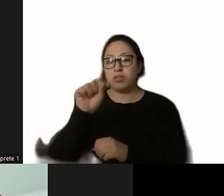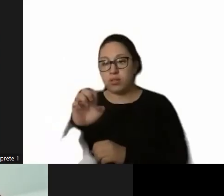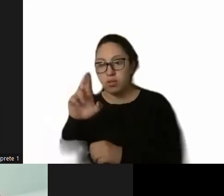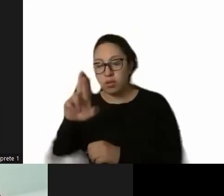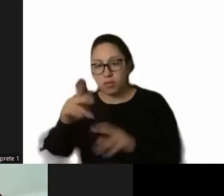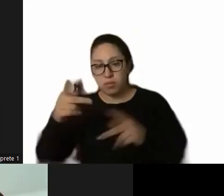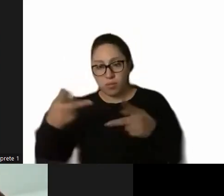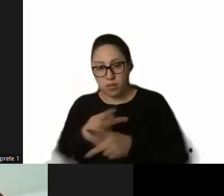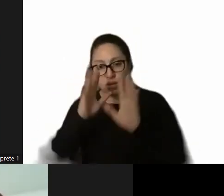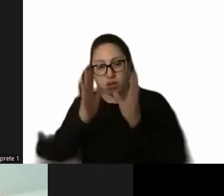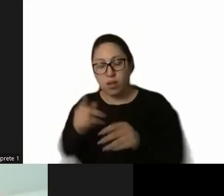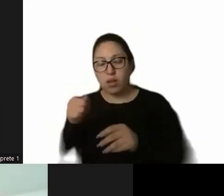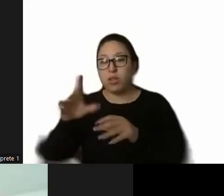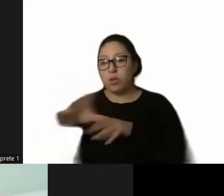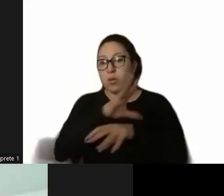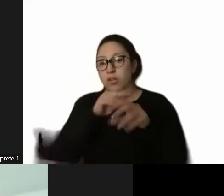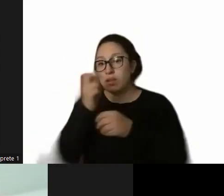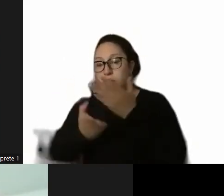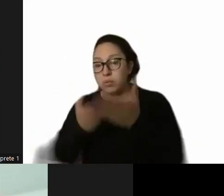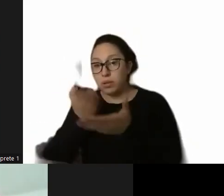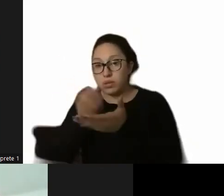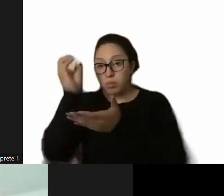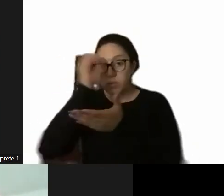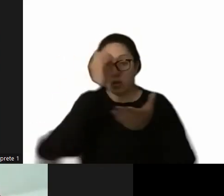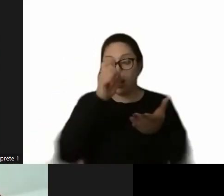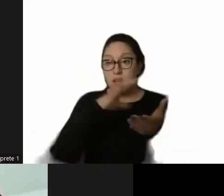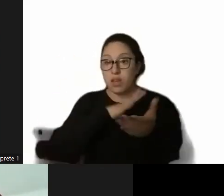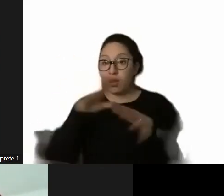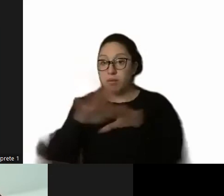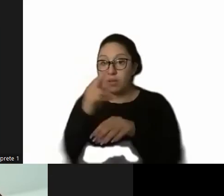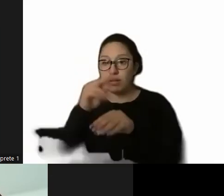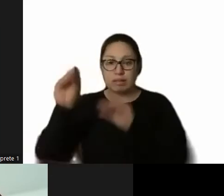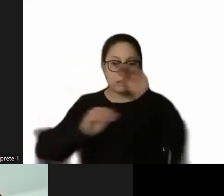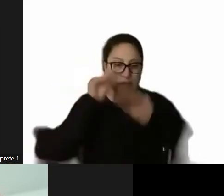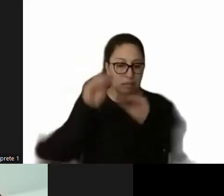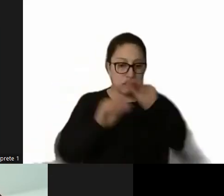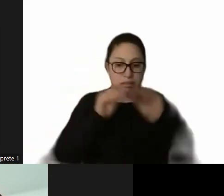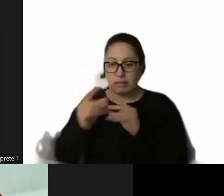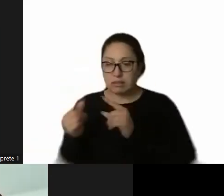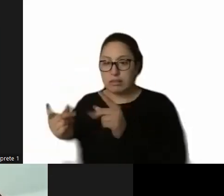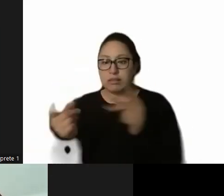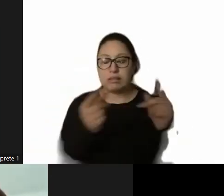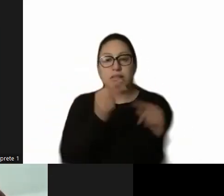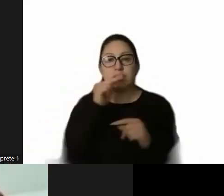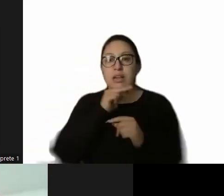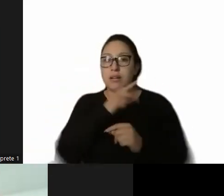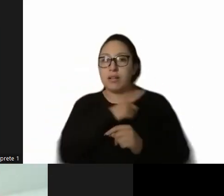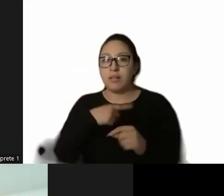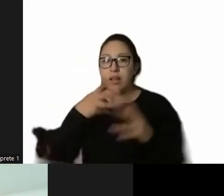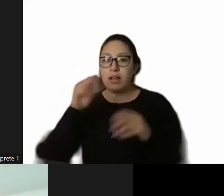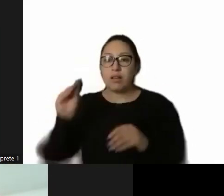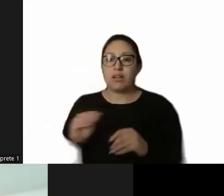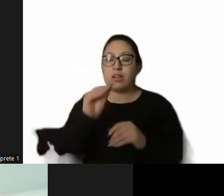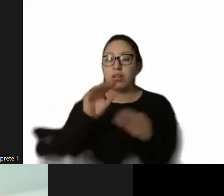en el cual todas las observaciones que se llevaron a cabo por parte de los asesores se incluyeron